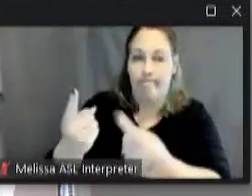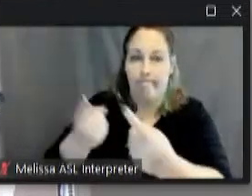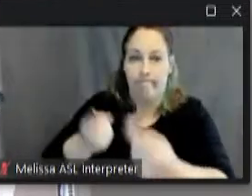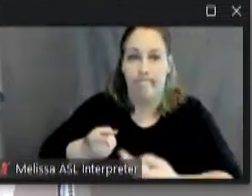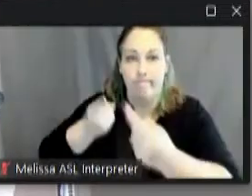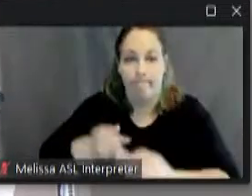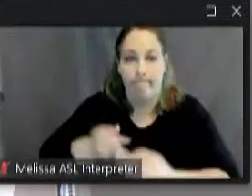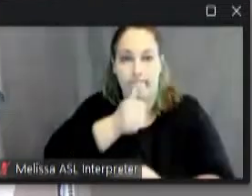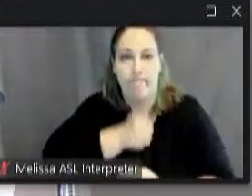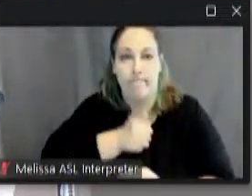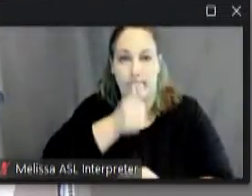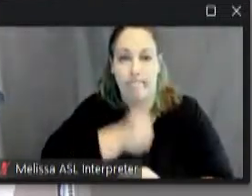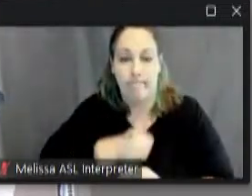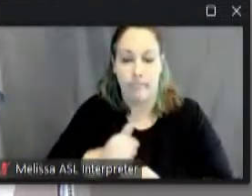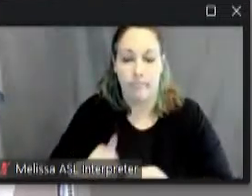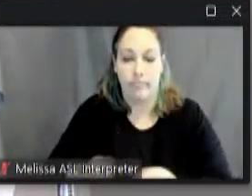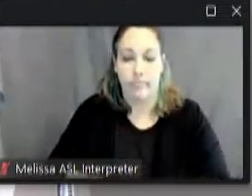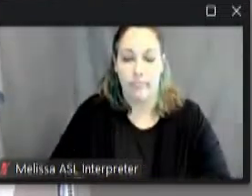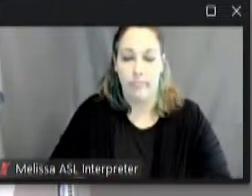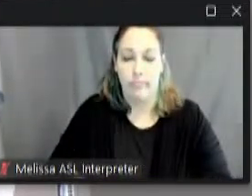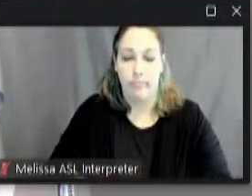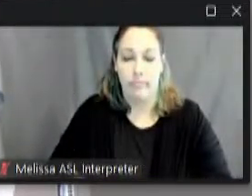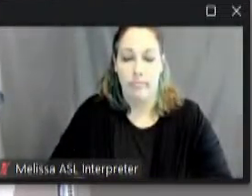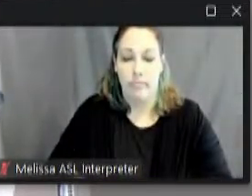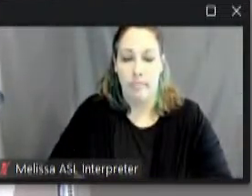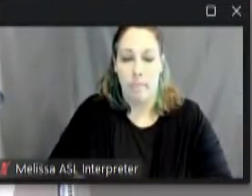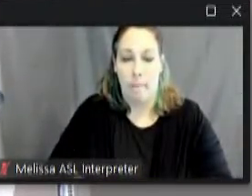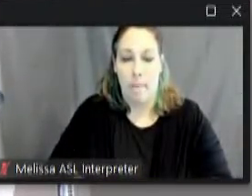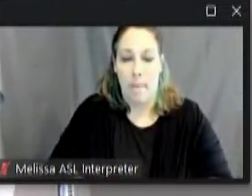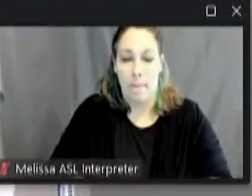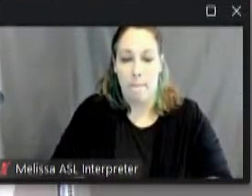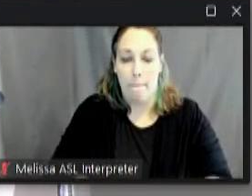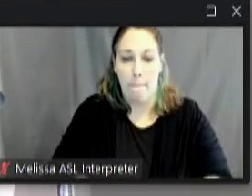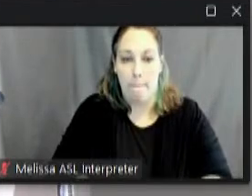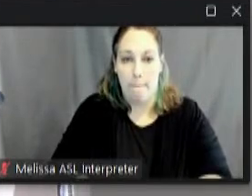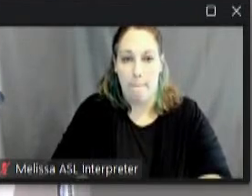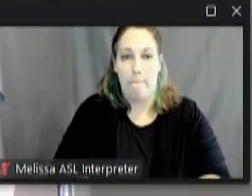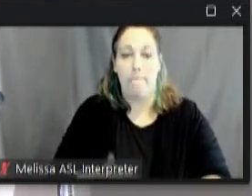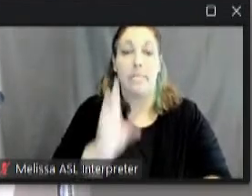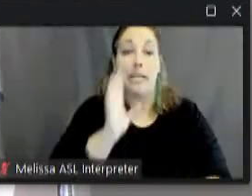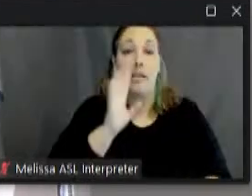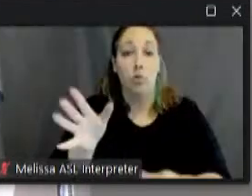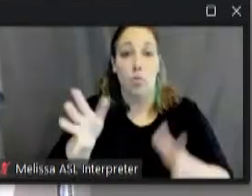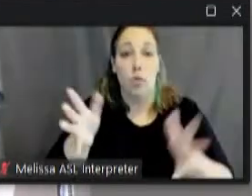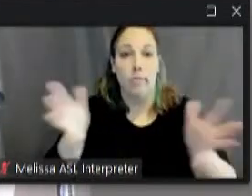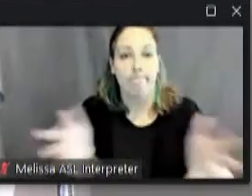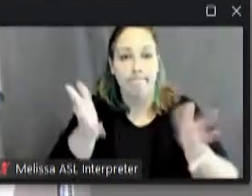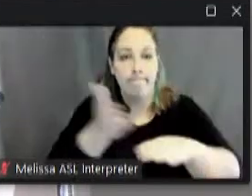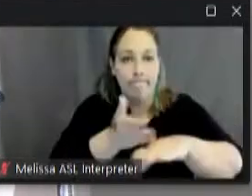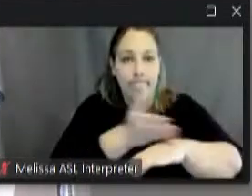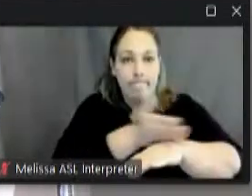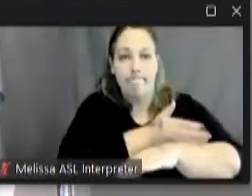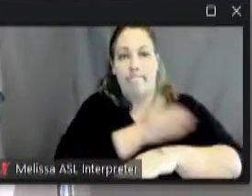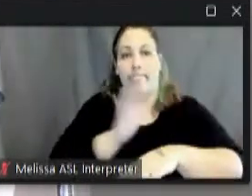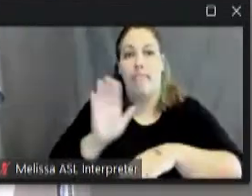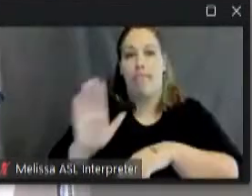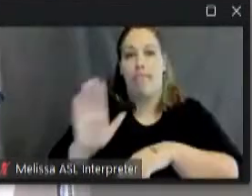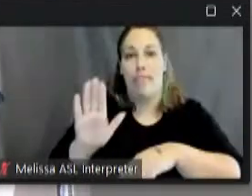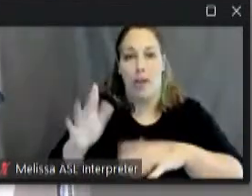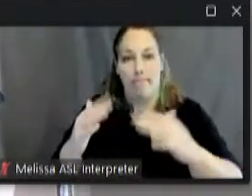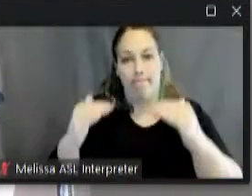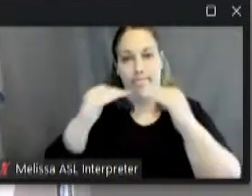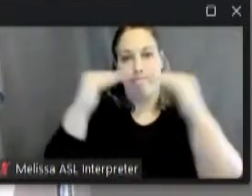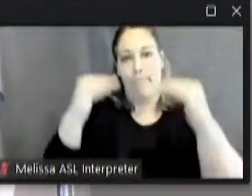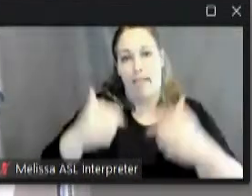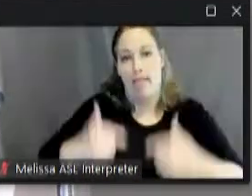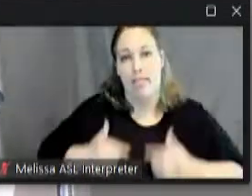equitativa para las niñas y mujeres con discapacidad en Honduras, reconociendo que la autonomía en el ámbito sexual y